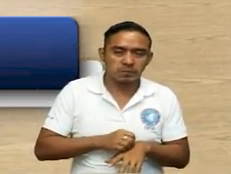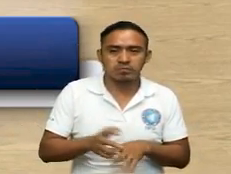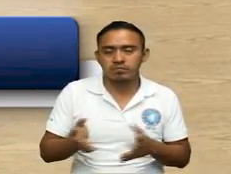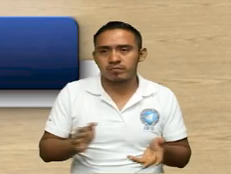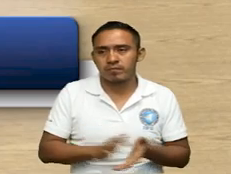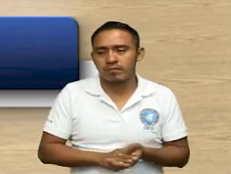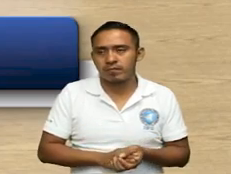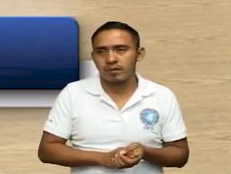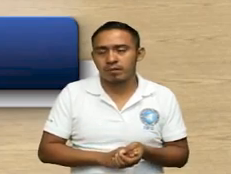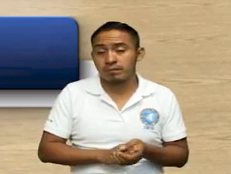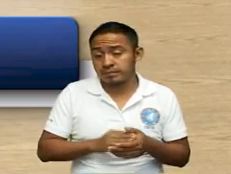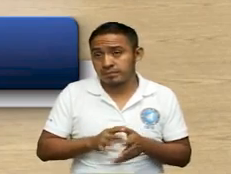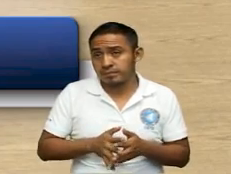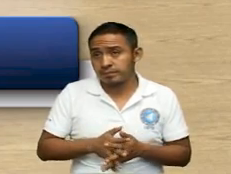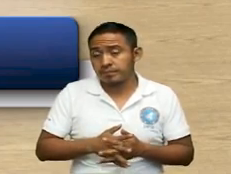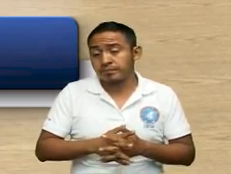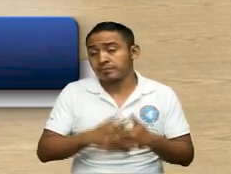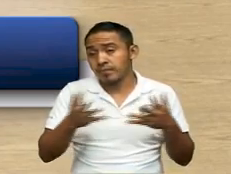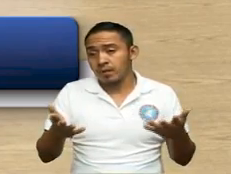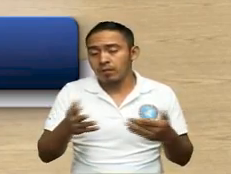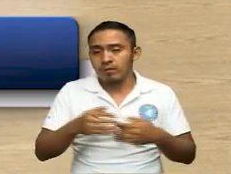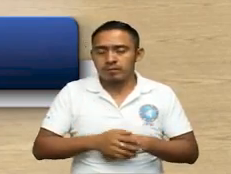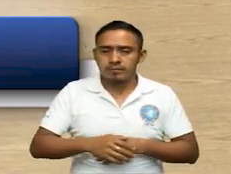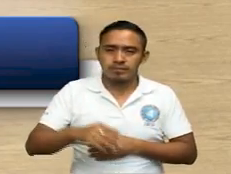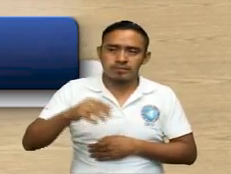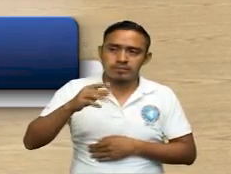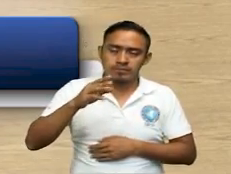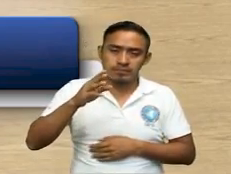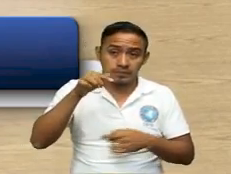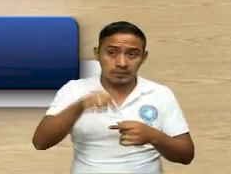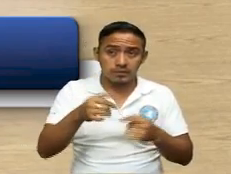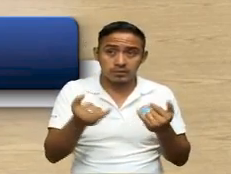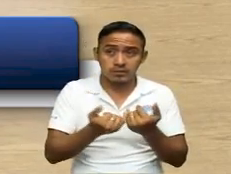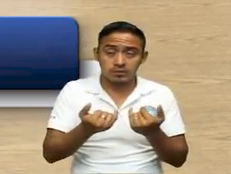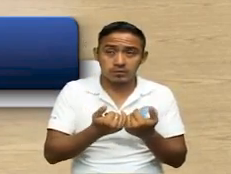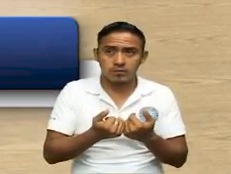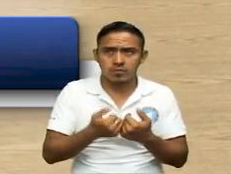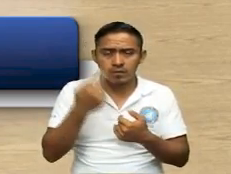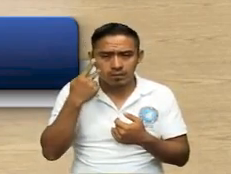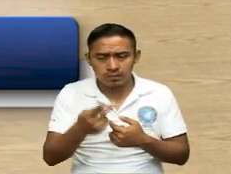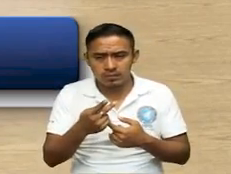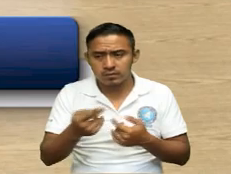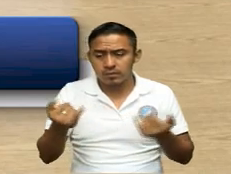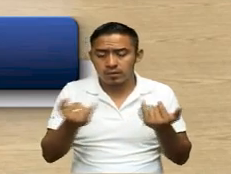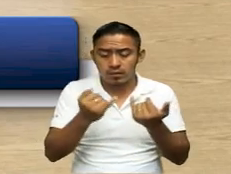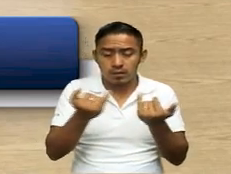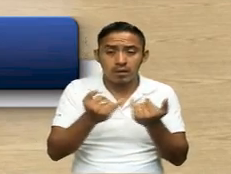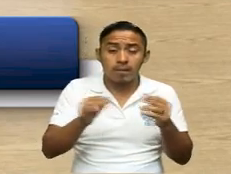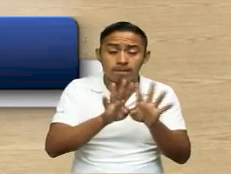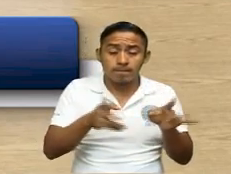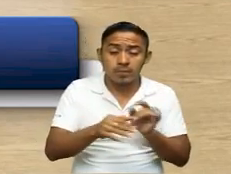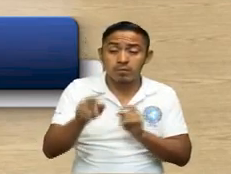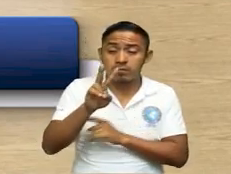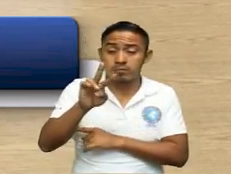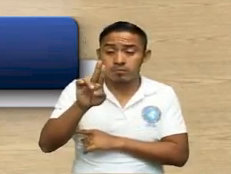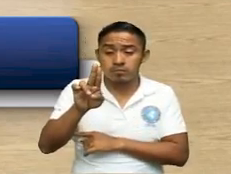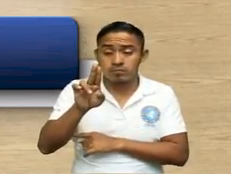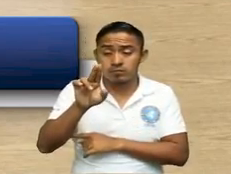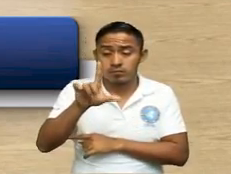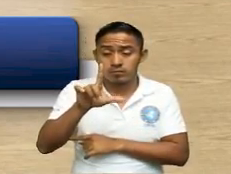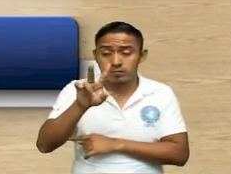les molesta al paciente. Ahora, en esto de la balanopostitis, que también está la infección por la de las mujeres, que es la vulvovaginitis por cándida.